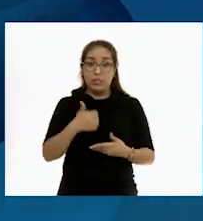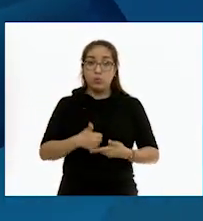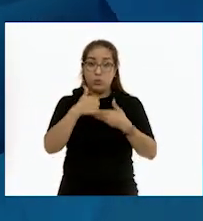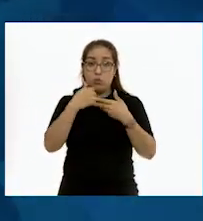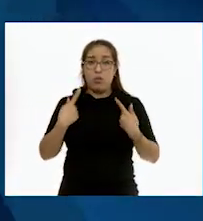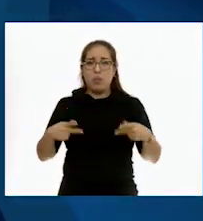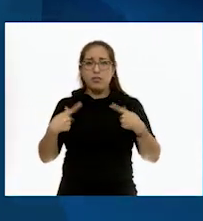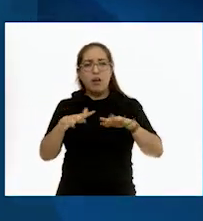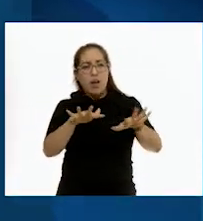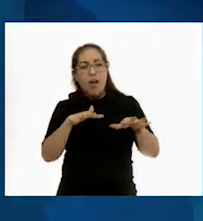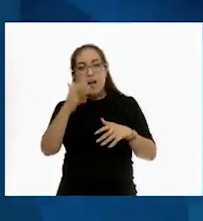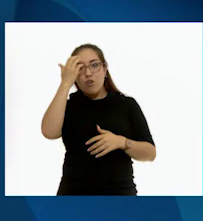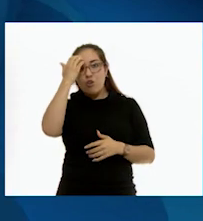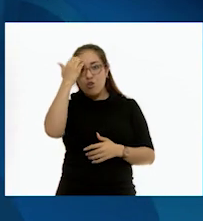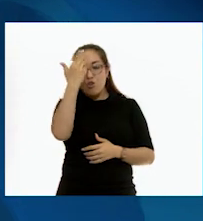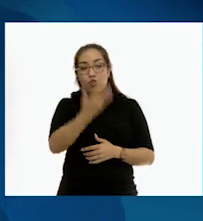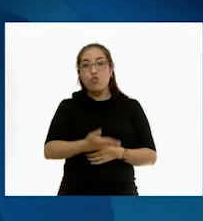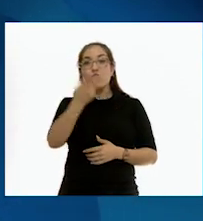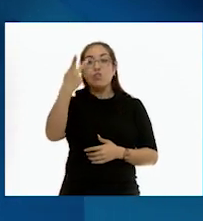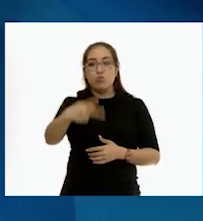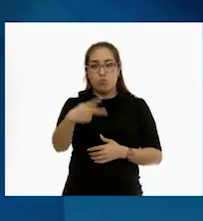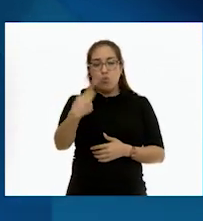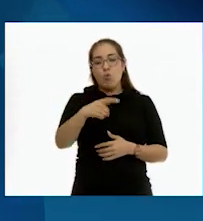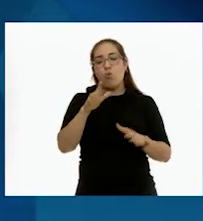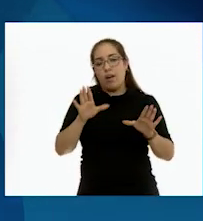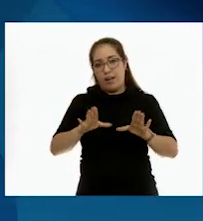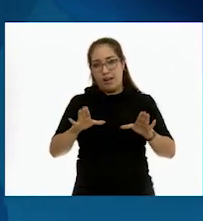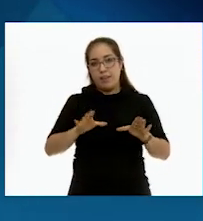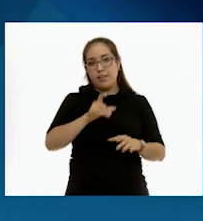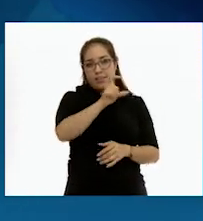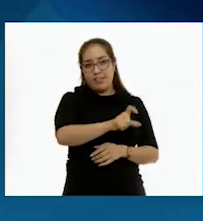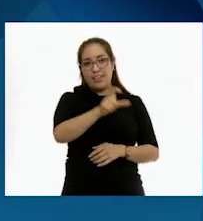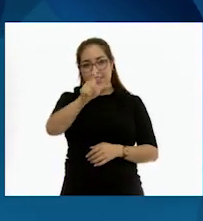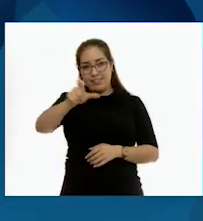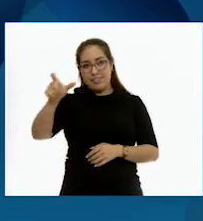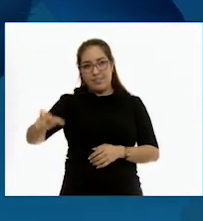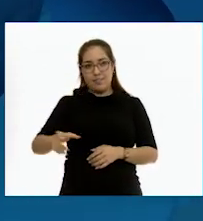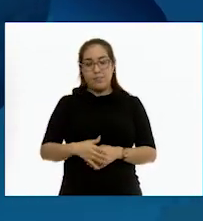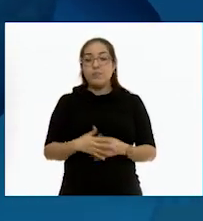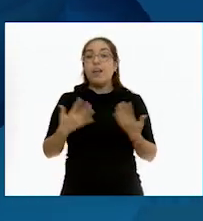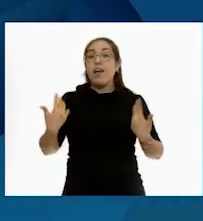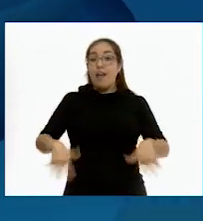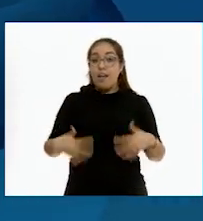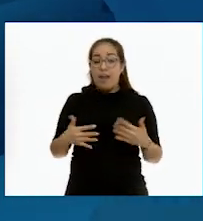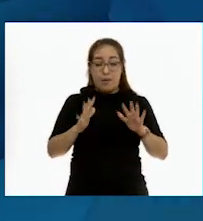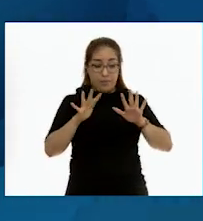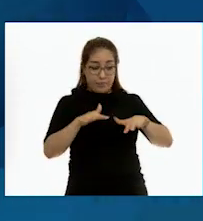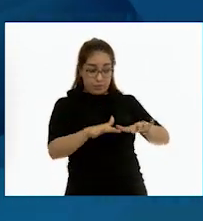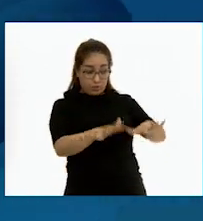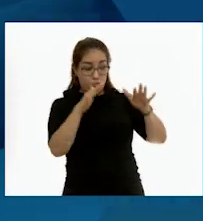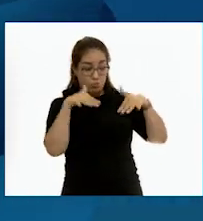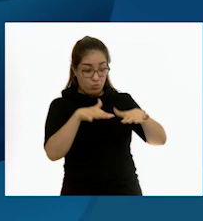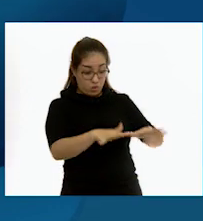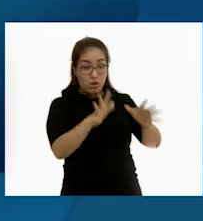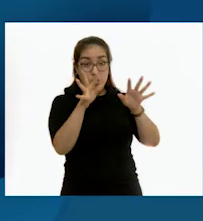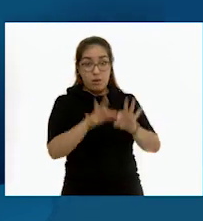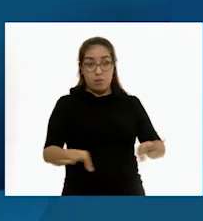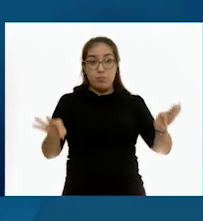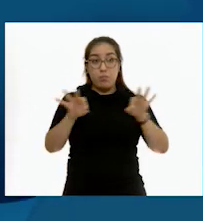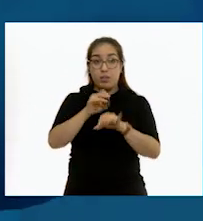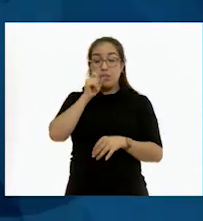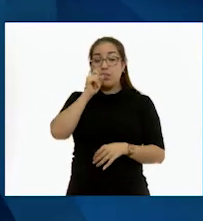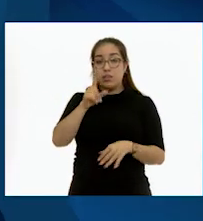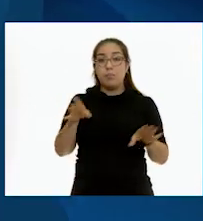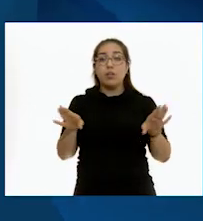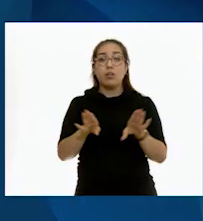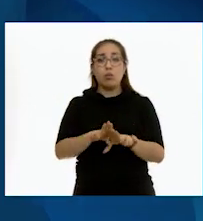varios aspectos de la personalidad de los personajes. Para realizar el vestuario es importante elegir entre el grupo